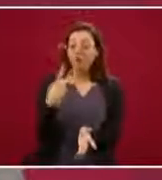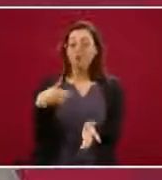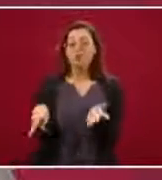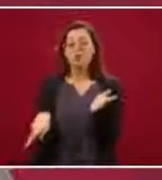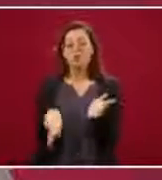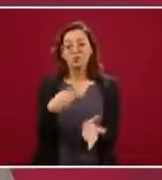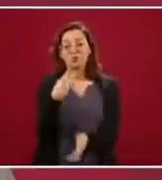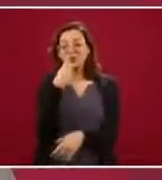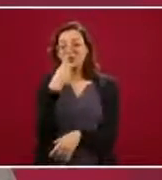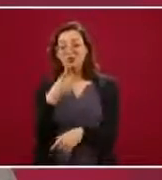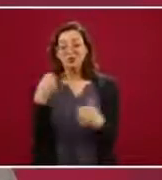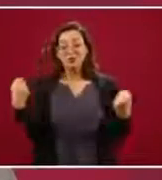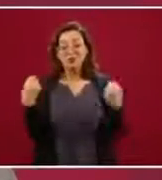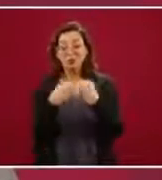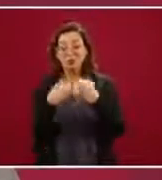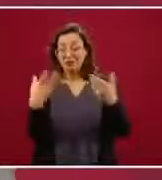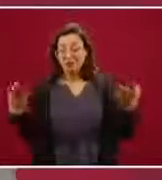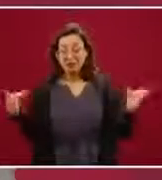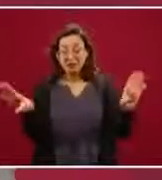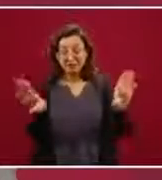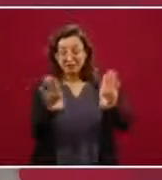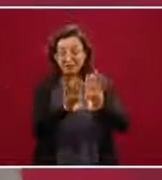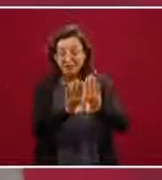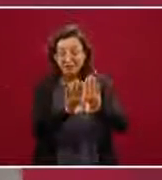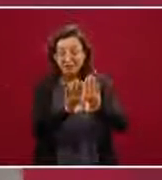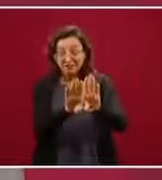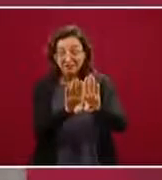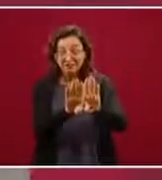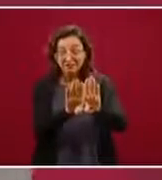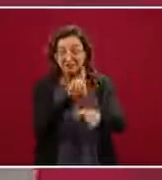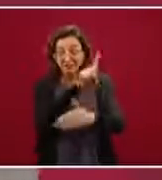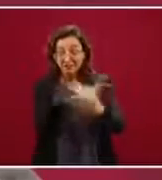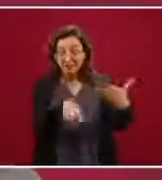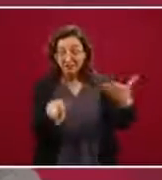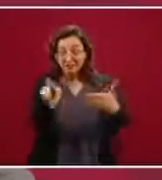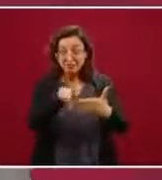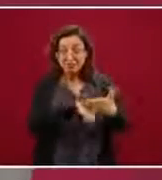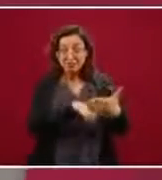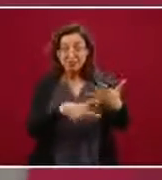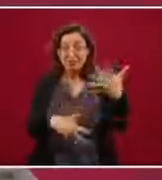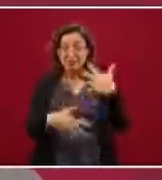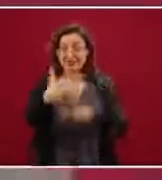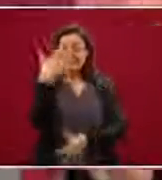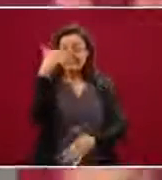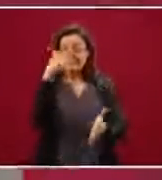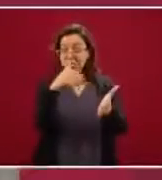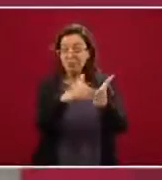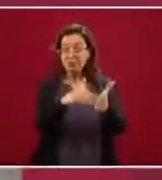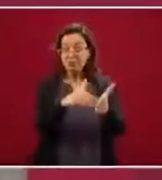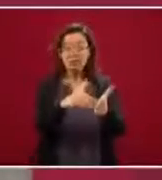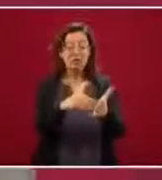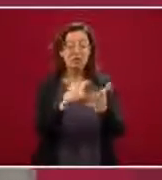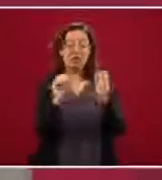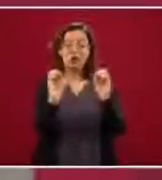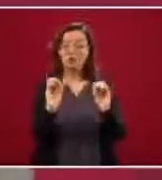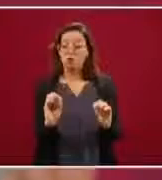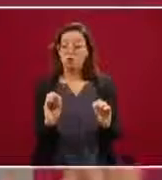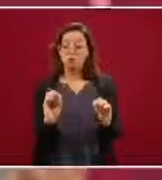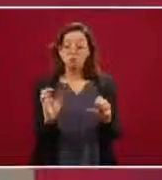el cierre de fronteras, el suspender que esos 15.000 o los más